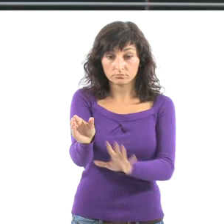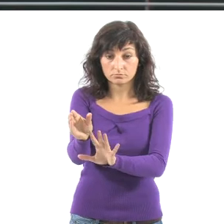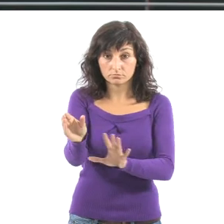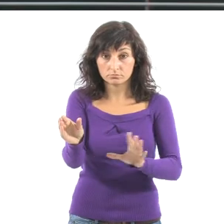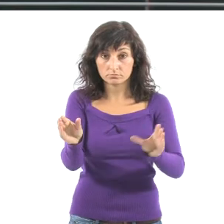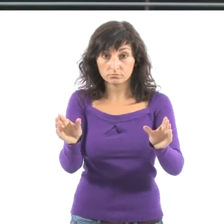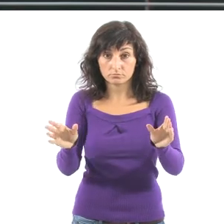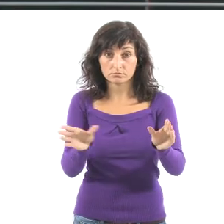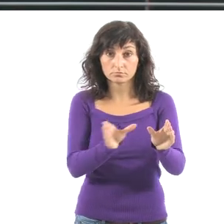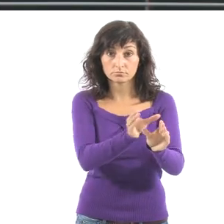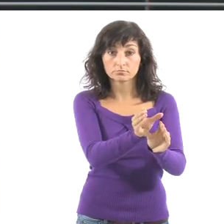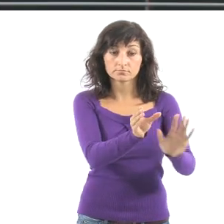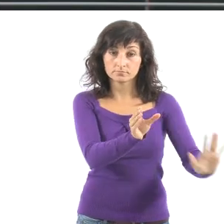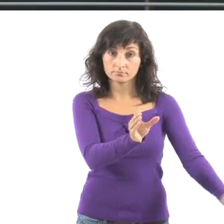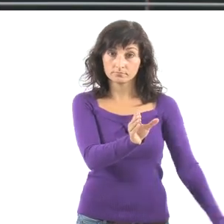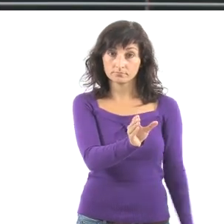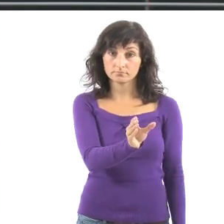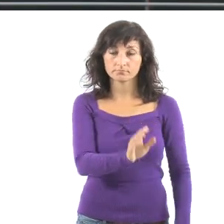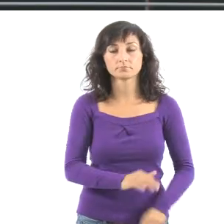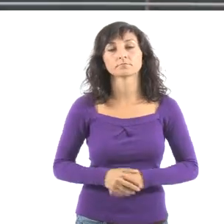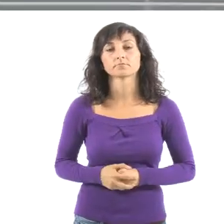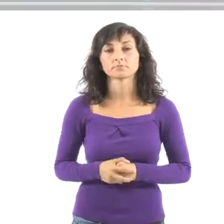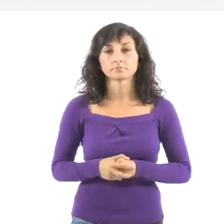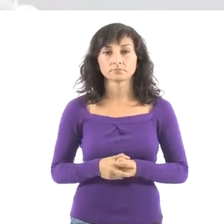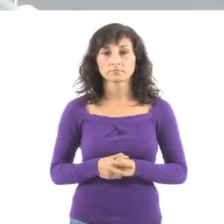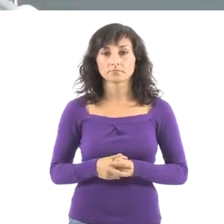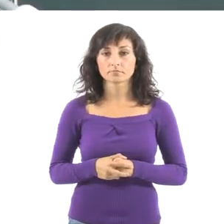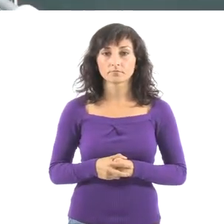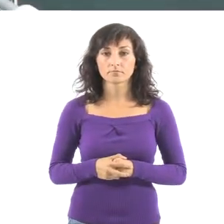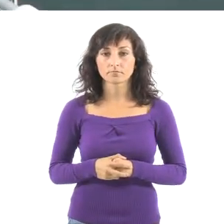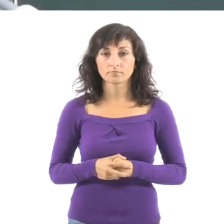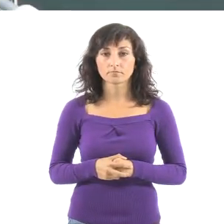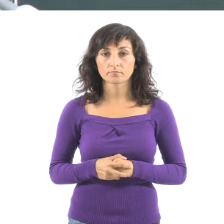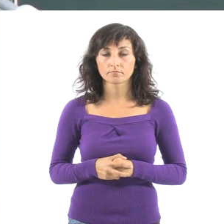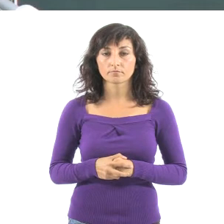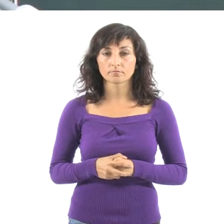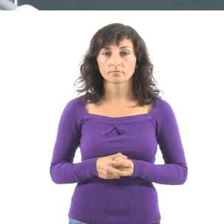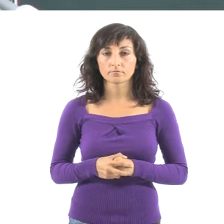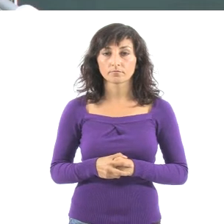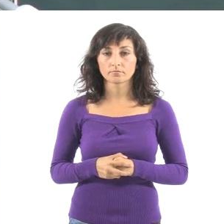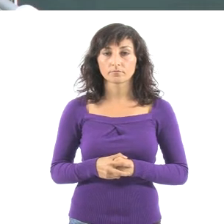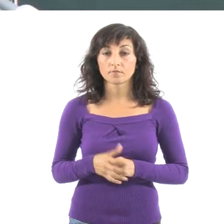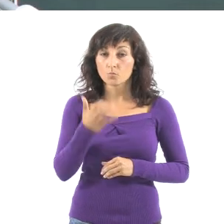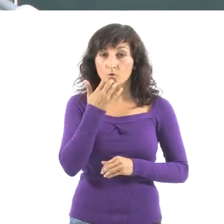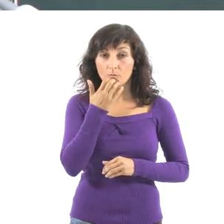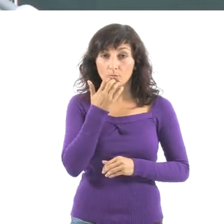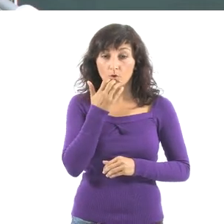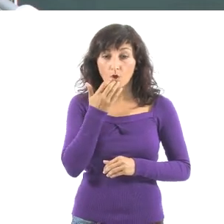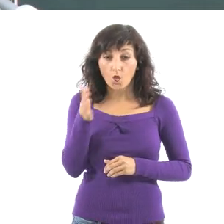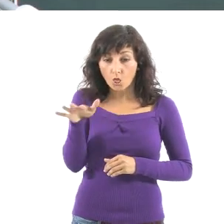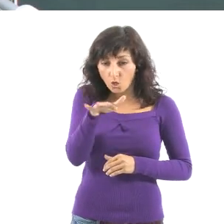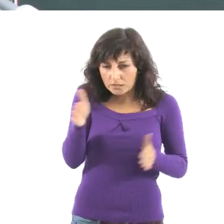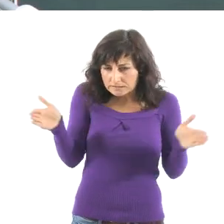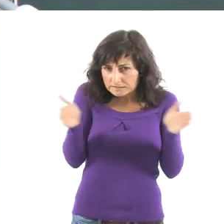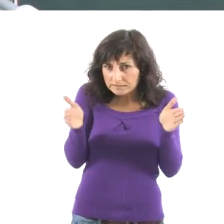brazo contrario y finalización del cambio de lado. A la hora de llevar a cabo giros en lugares estrechos, como pudiera ser